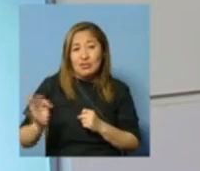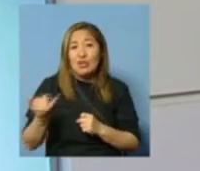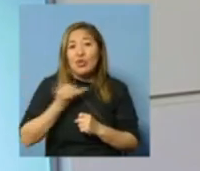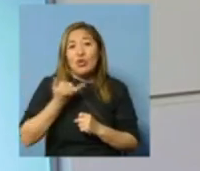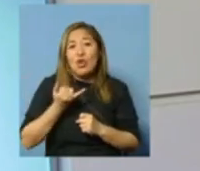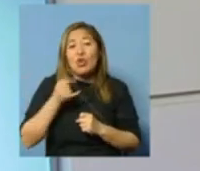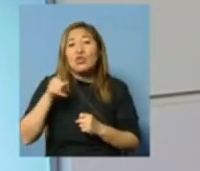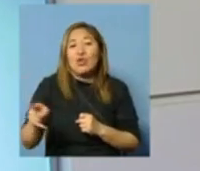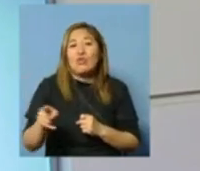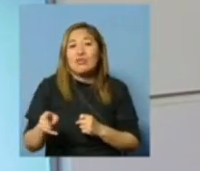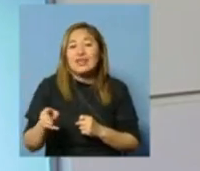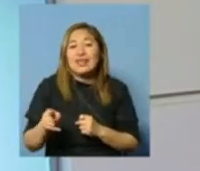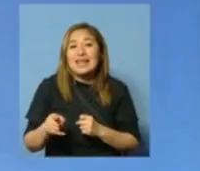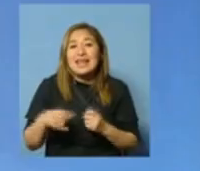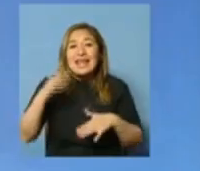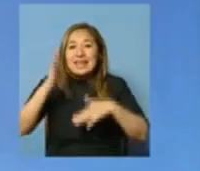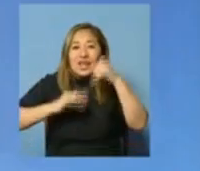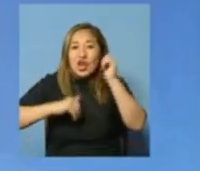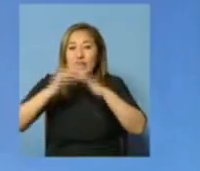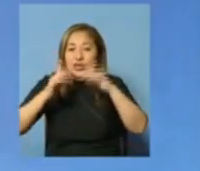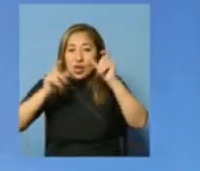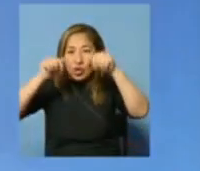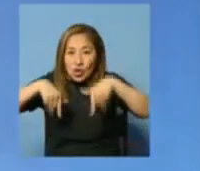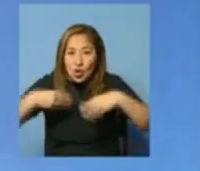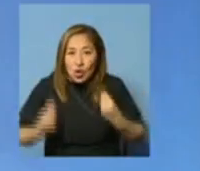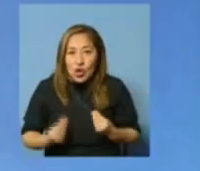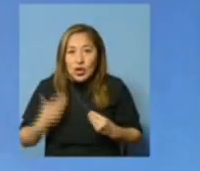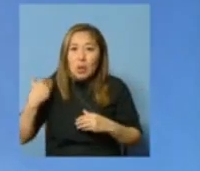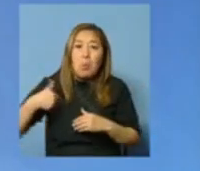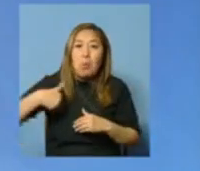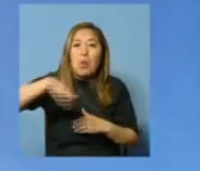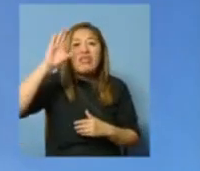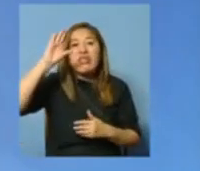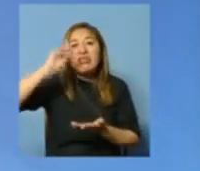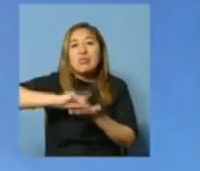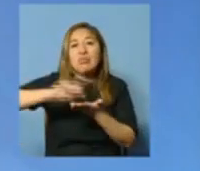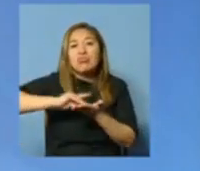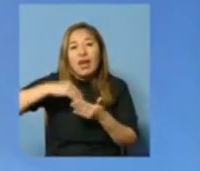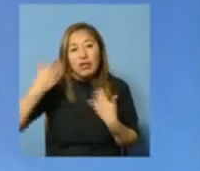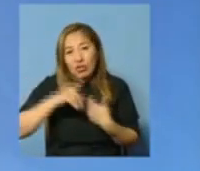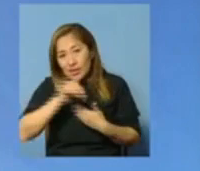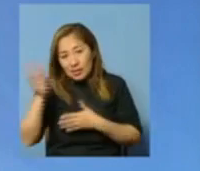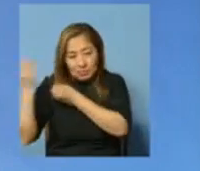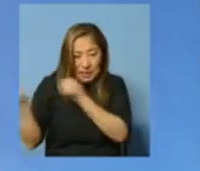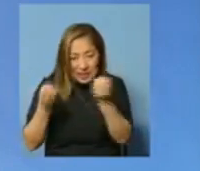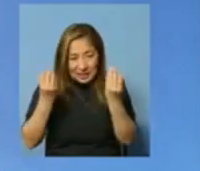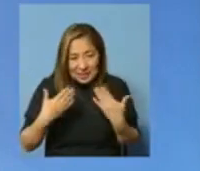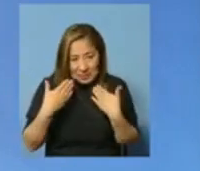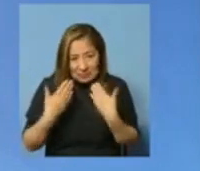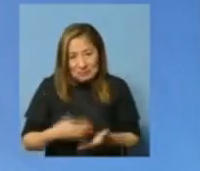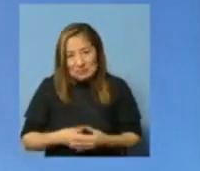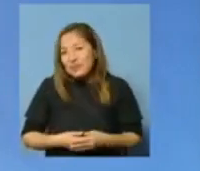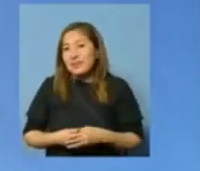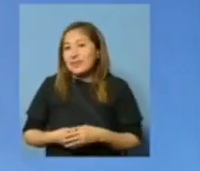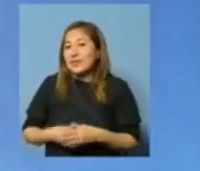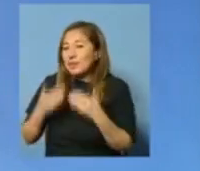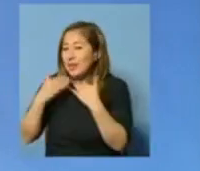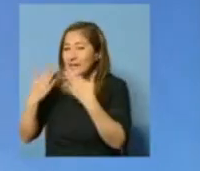la cartera de infraestructura, hoy candidato a diputado nacional. Muy buenas tardes, bienvenido. Muchas gracias, ¿cómo